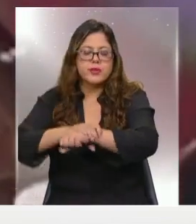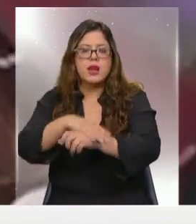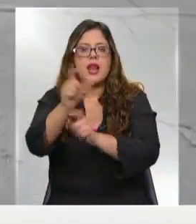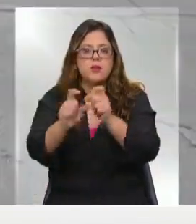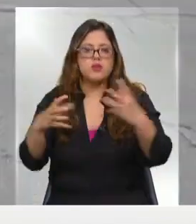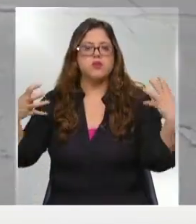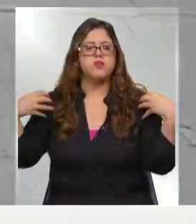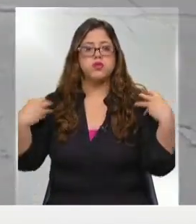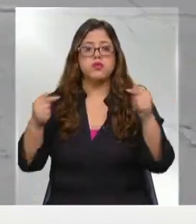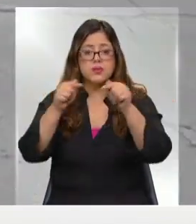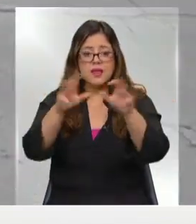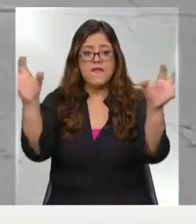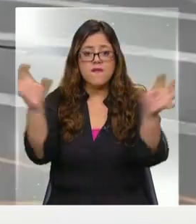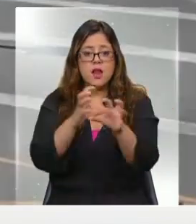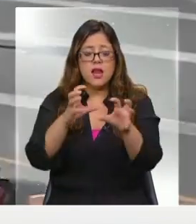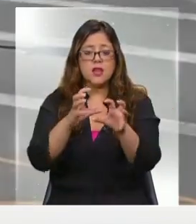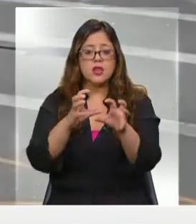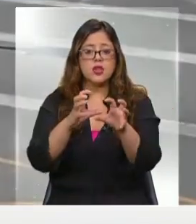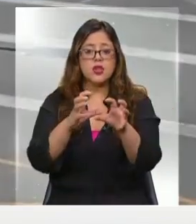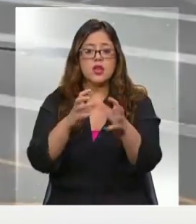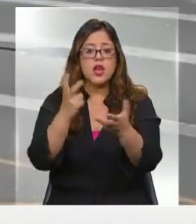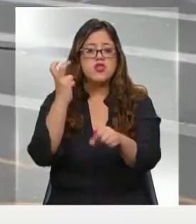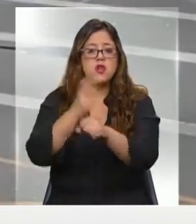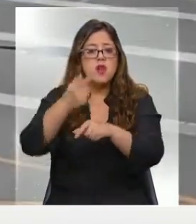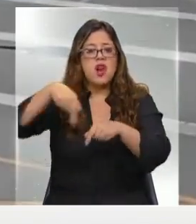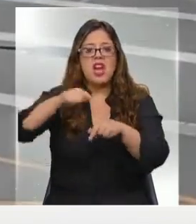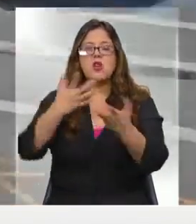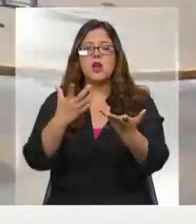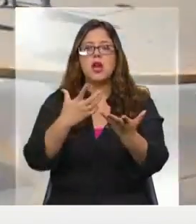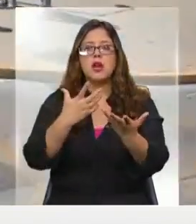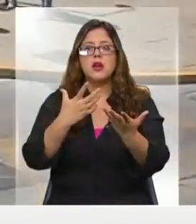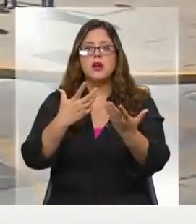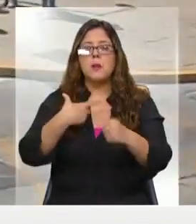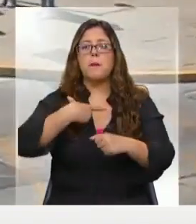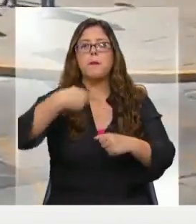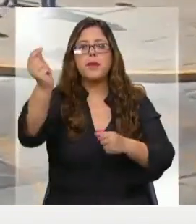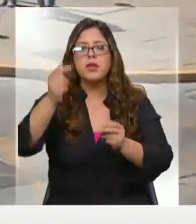responsables de este violento asalto, que escaparon impunes por las calles de Las Condes con un botín.